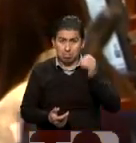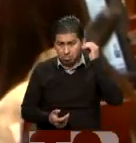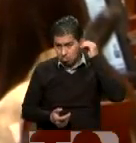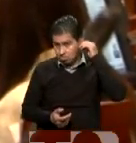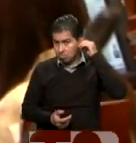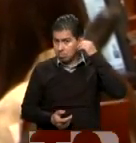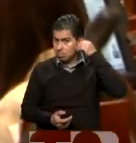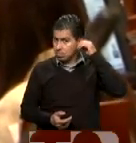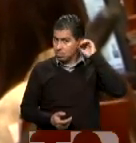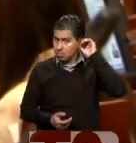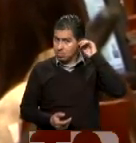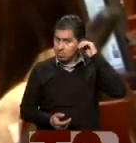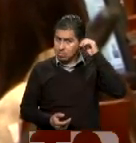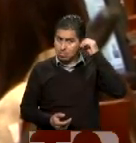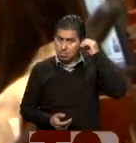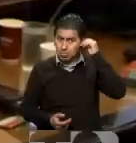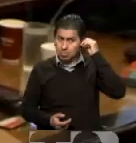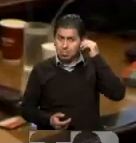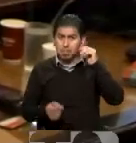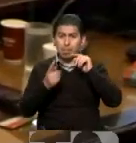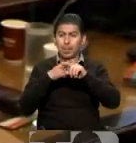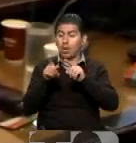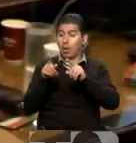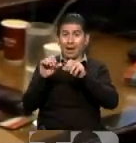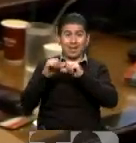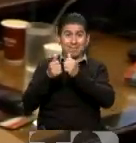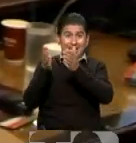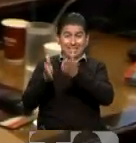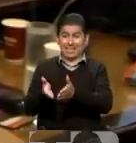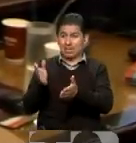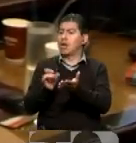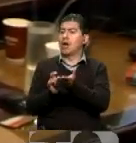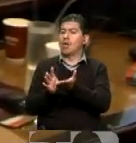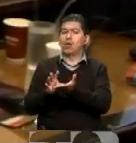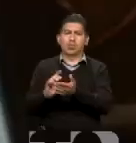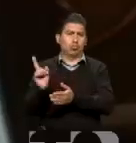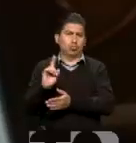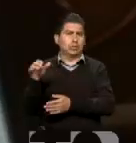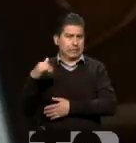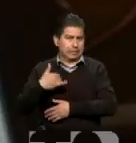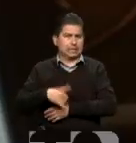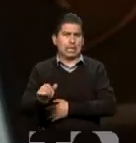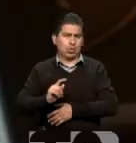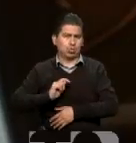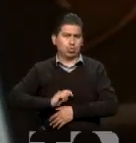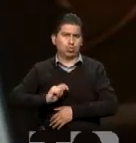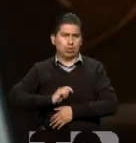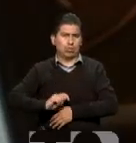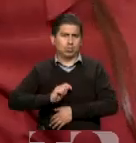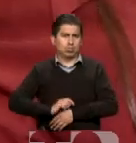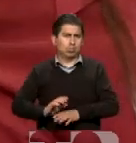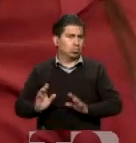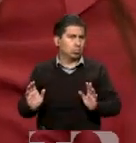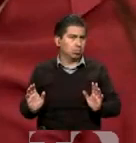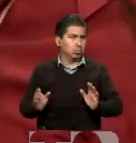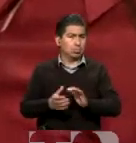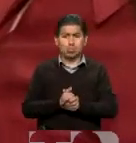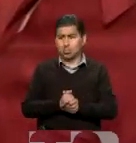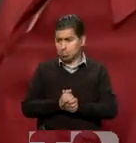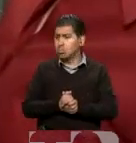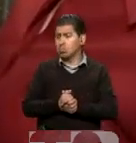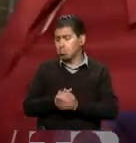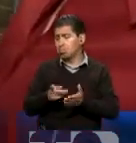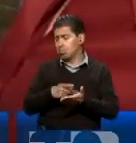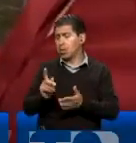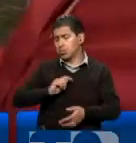Mientras tanto, los legisladores no han perdido su calidad como asambleístas, por lo cual siguen recibiendo su remuneración. Recibirían parcialmente